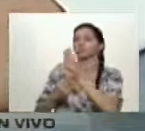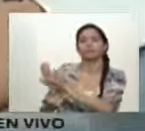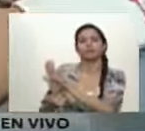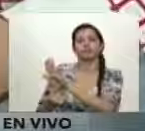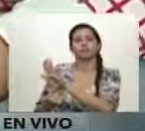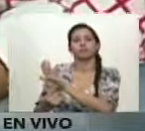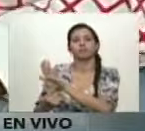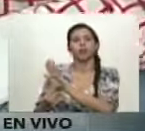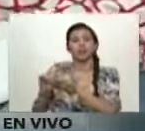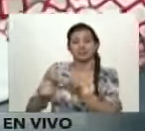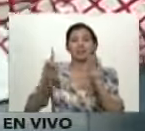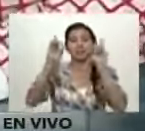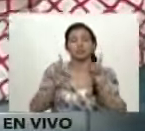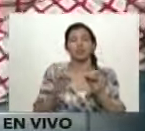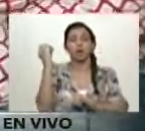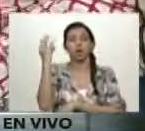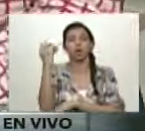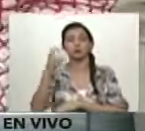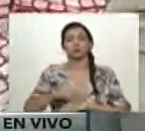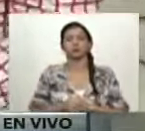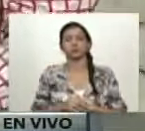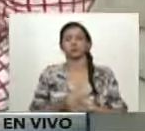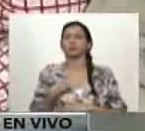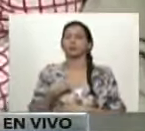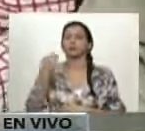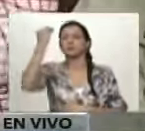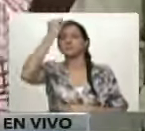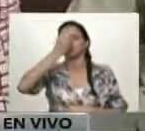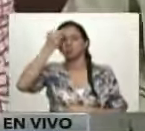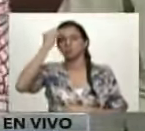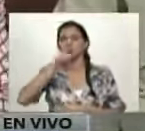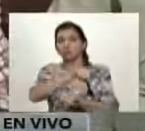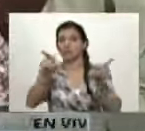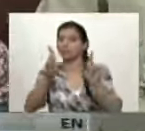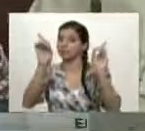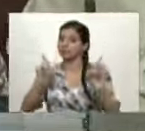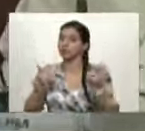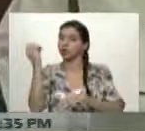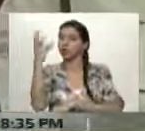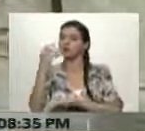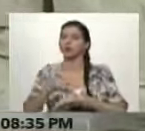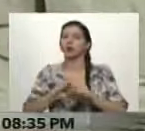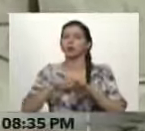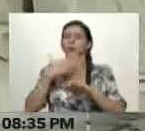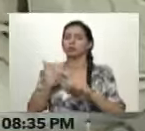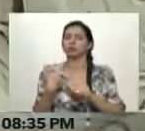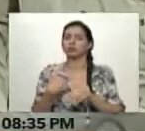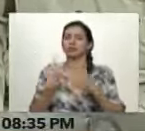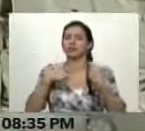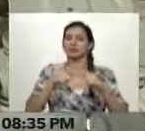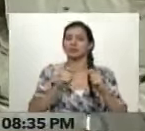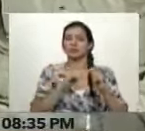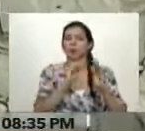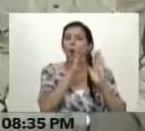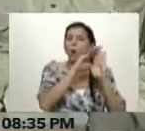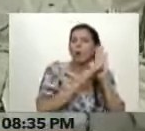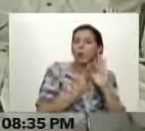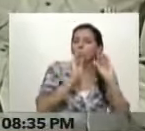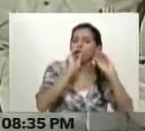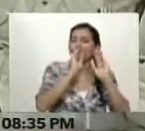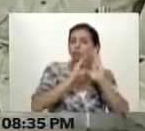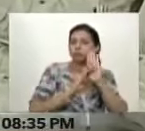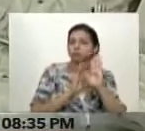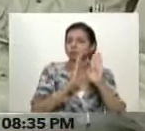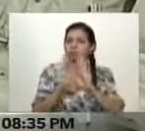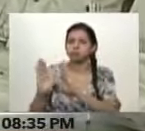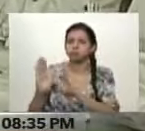del Congreso. Yo lo que estoy haciendo es recrear y enfocar las prioridades de estas decisiones, de este documento, de